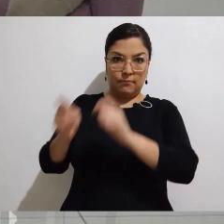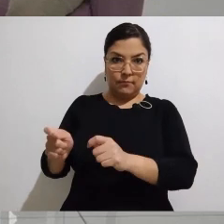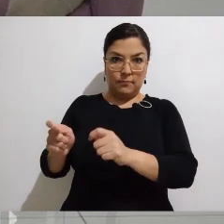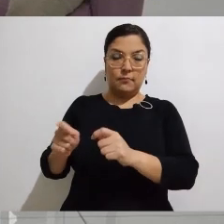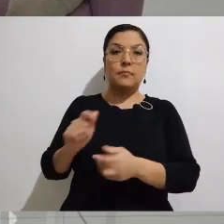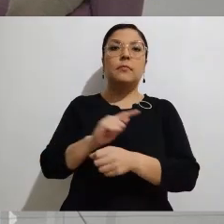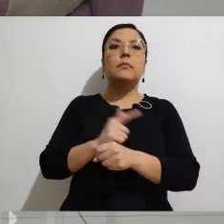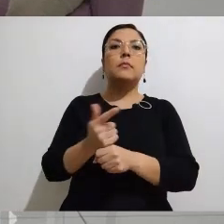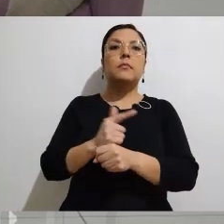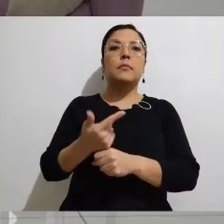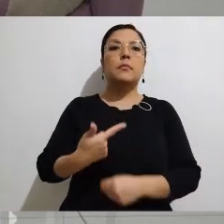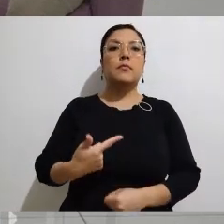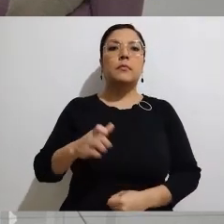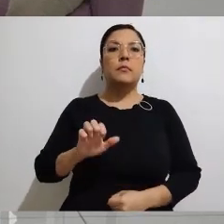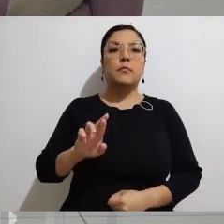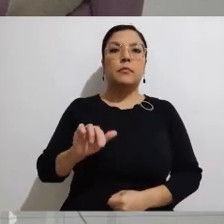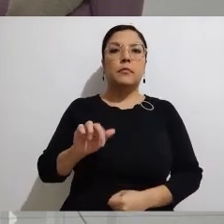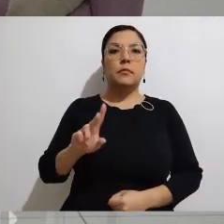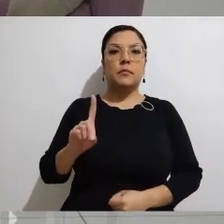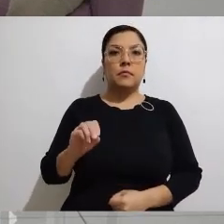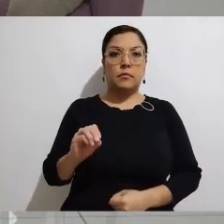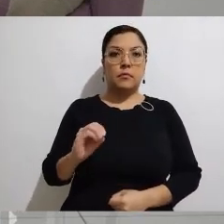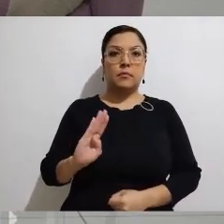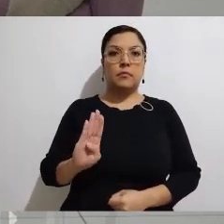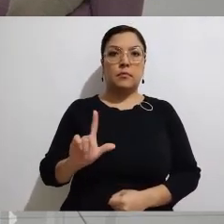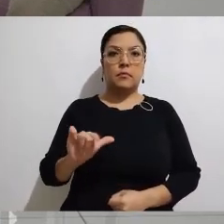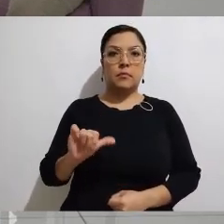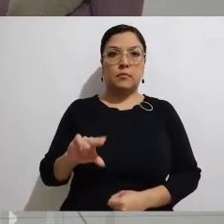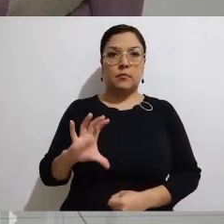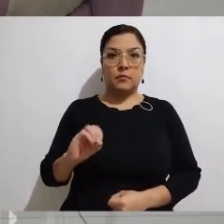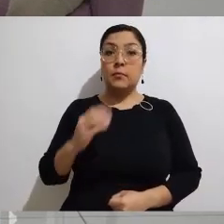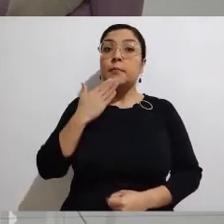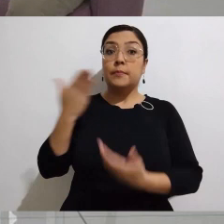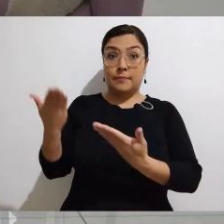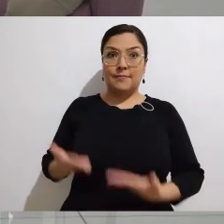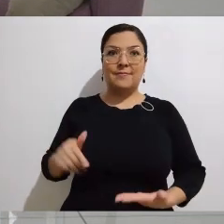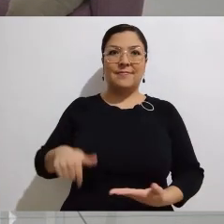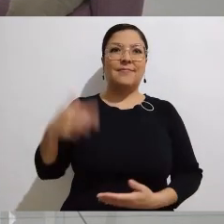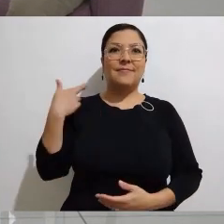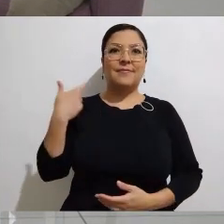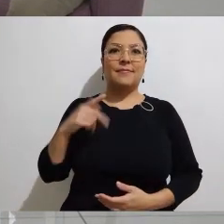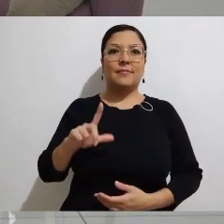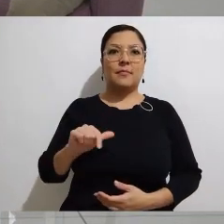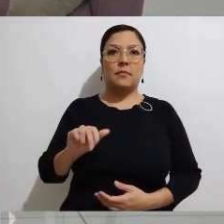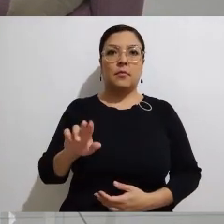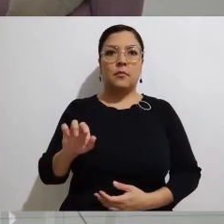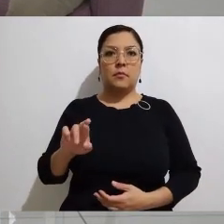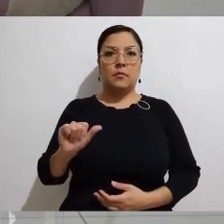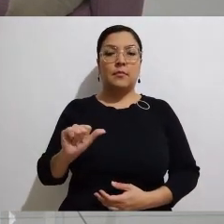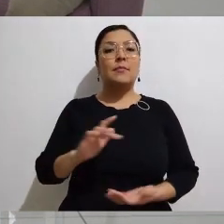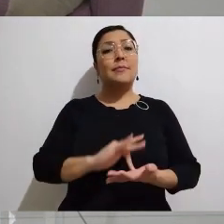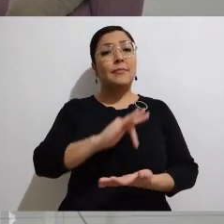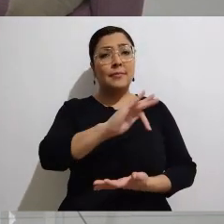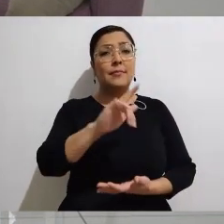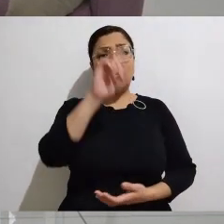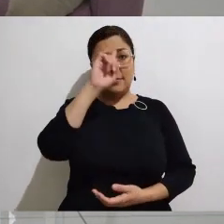el licenciado Gerardo Blanco. Bienvenido a este programa de La Urna. Muchas gracias, consejero Juan Carlos Cisneros. Un gusto